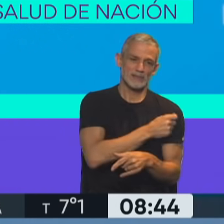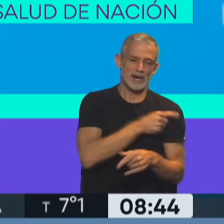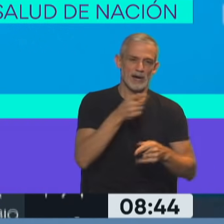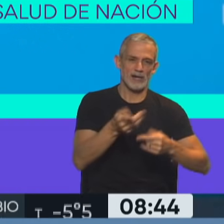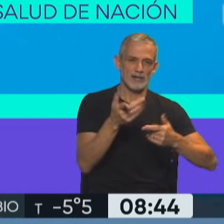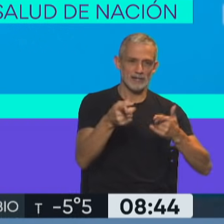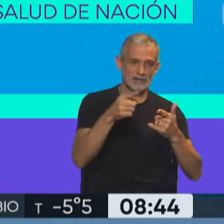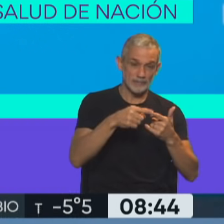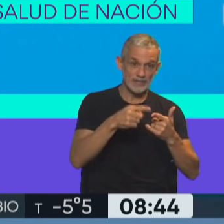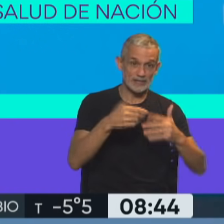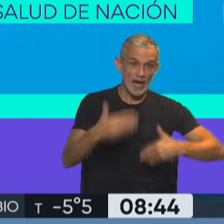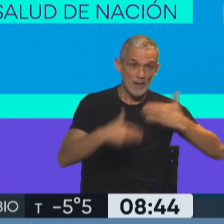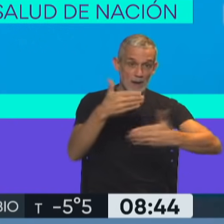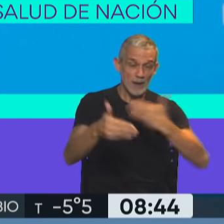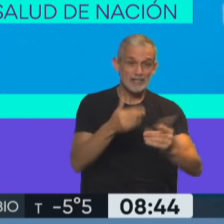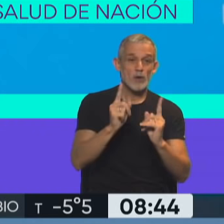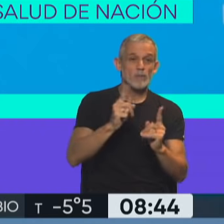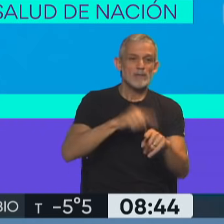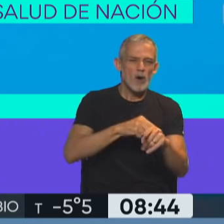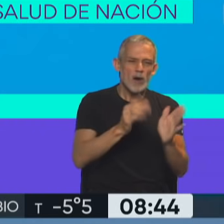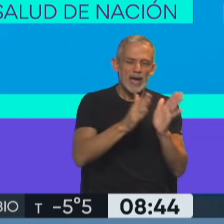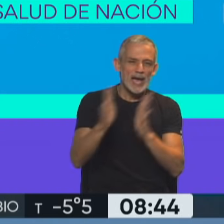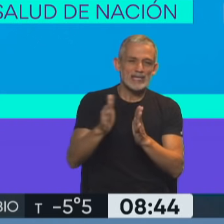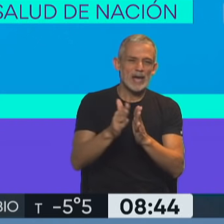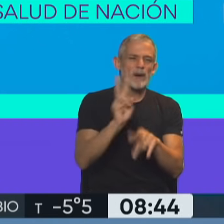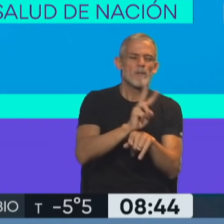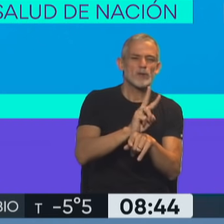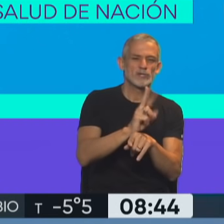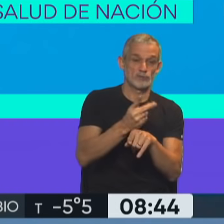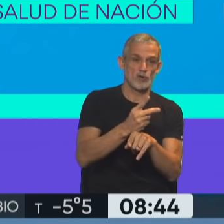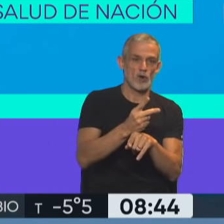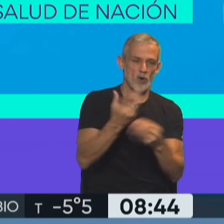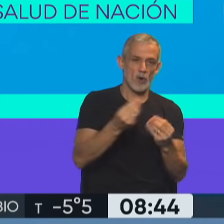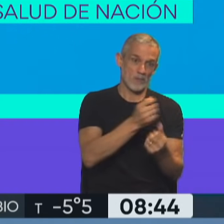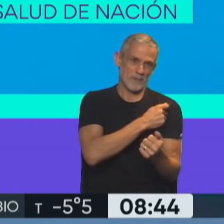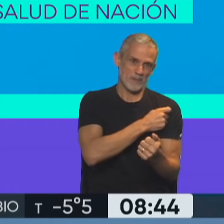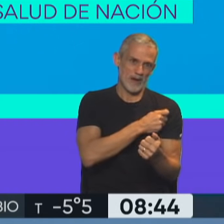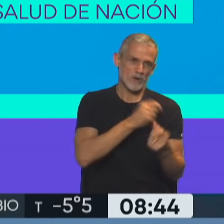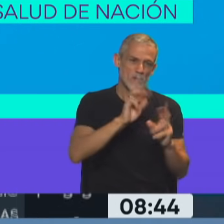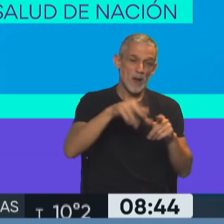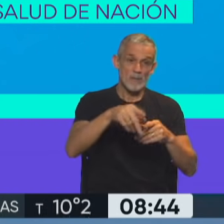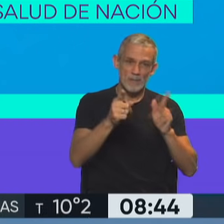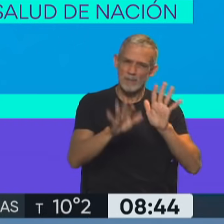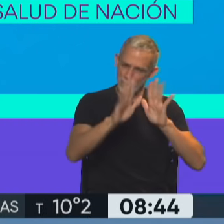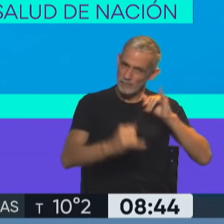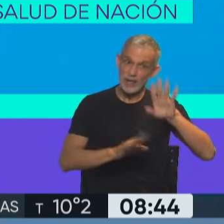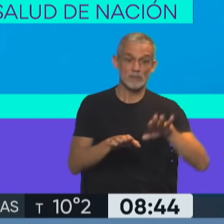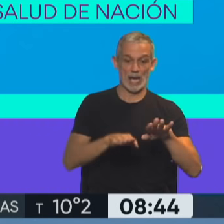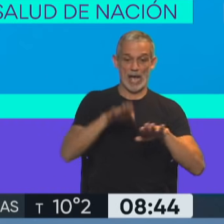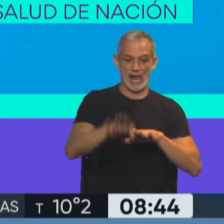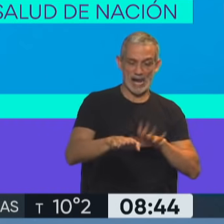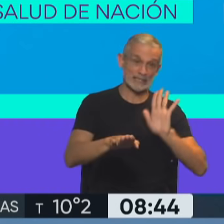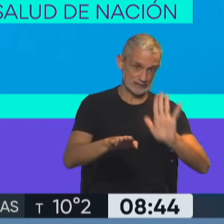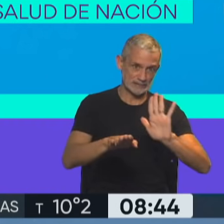como hemos avanzado en esta etapa que habíamos llamado protección en progreso con estas coberturas de vacunación, podemos dar un paso más